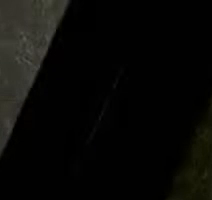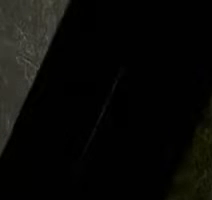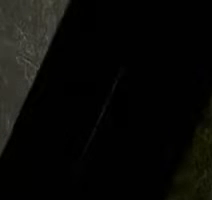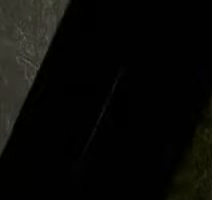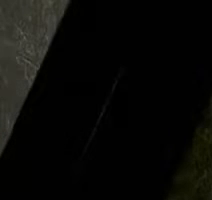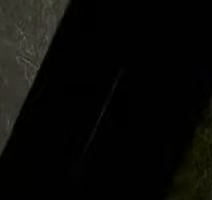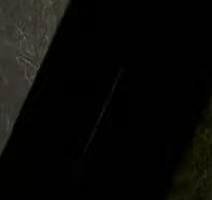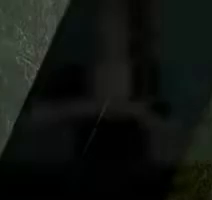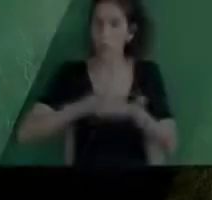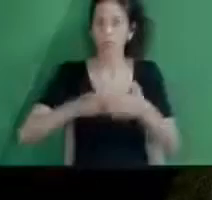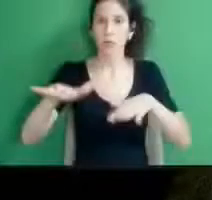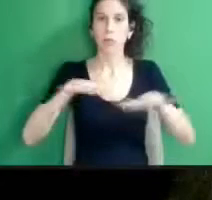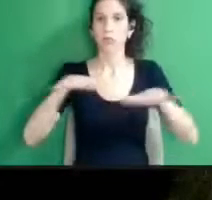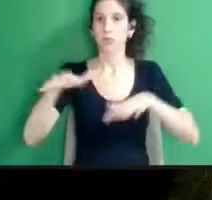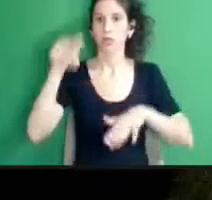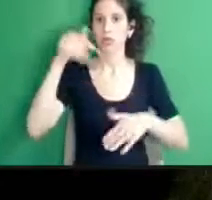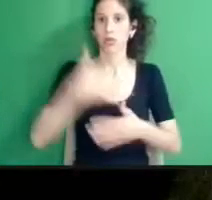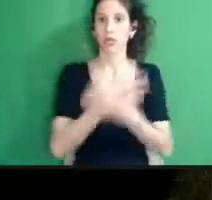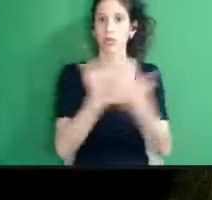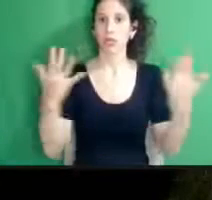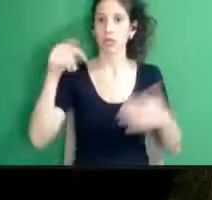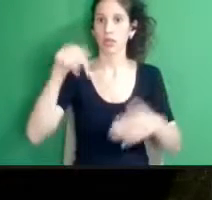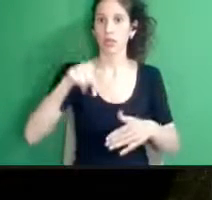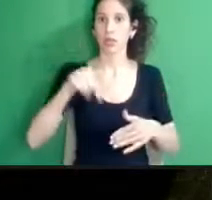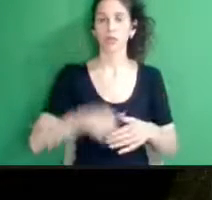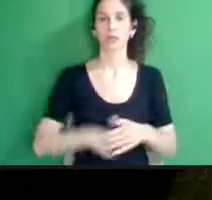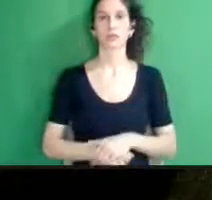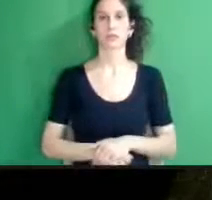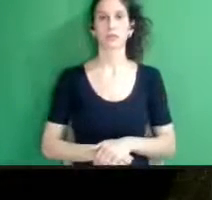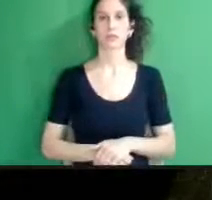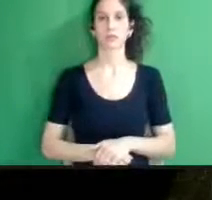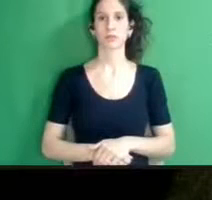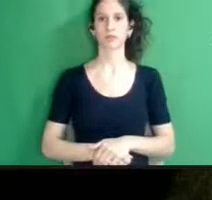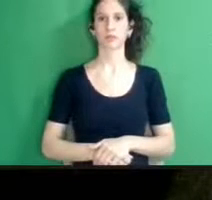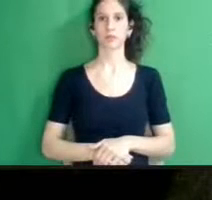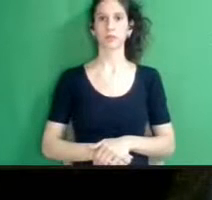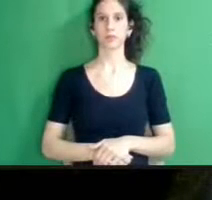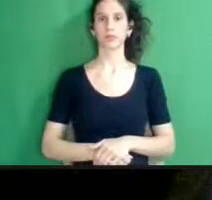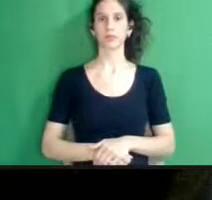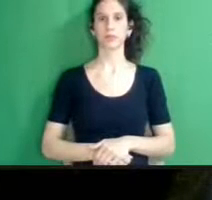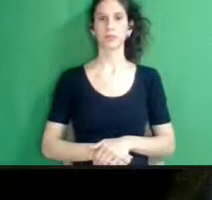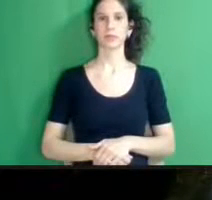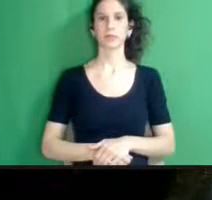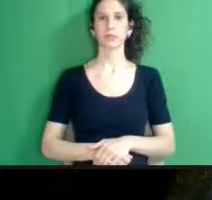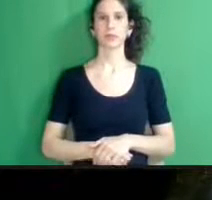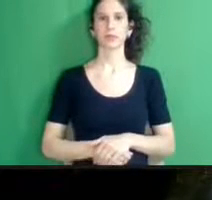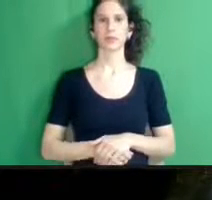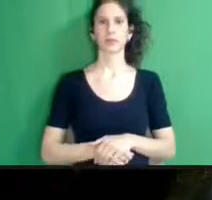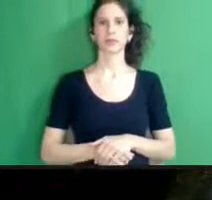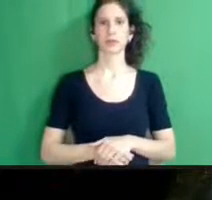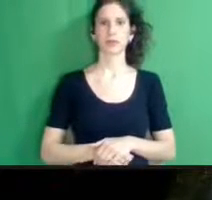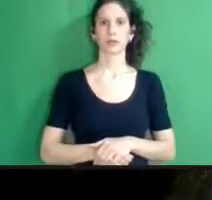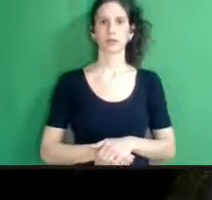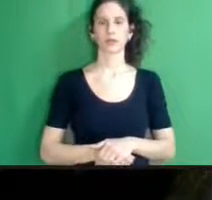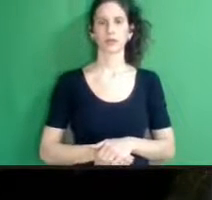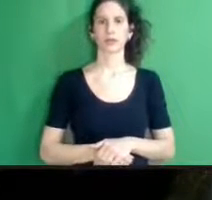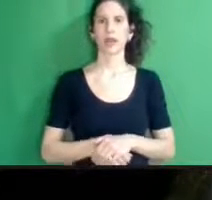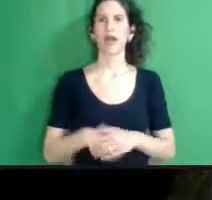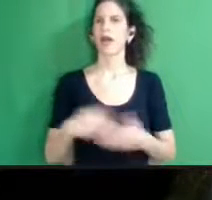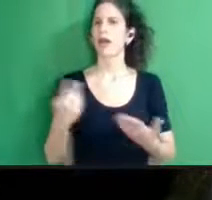hoy. Muy bien. No sé si me podés mostrar en pantalla quiénes están para saber si arranco con...